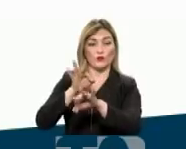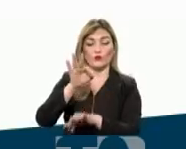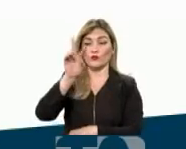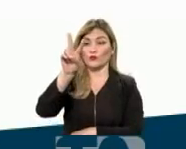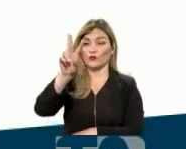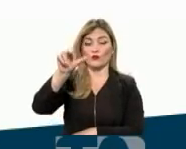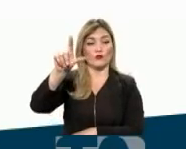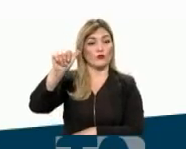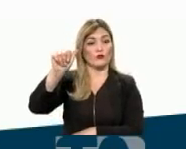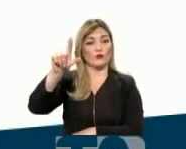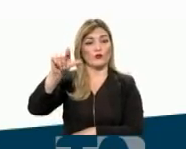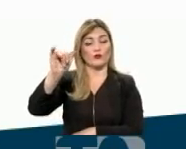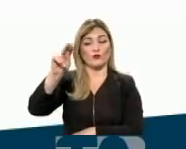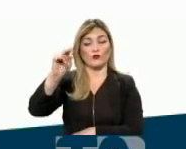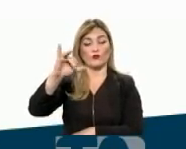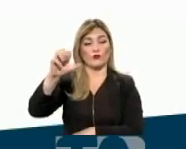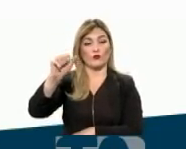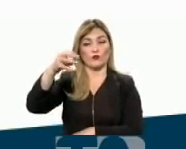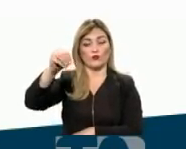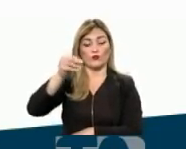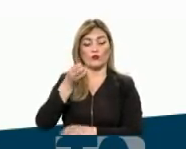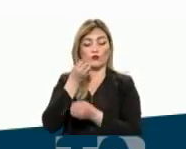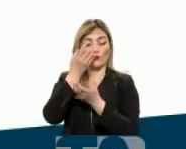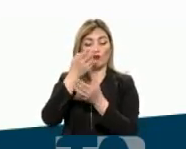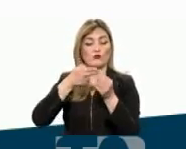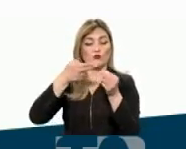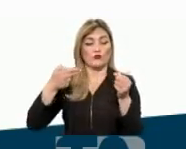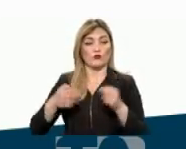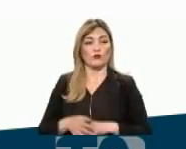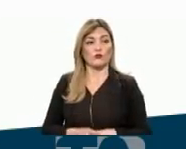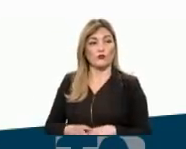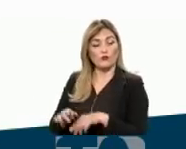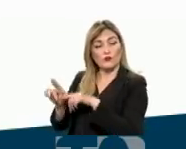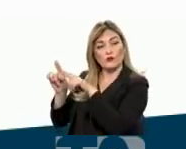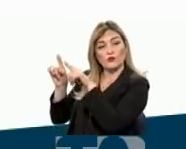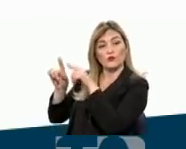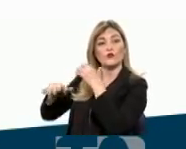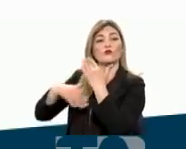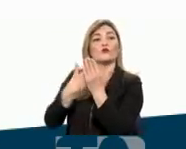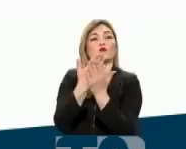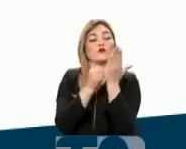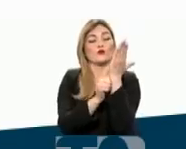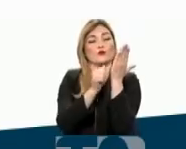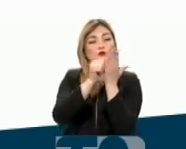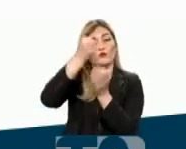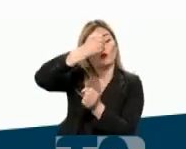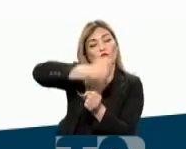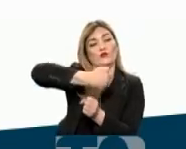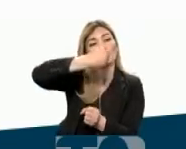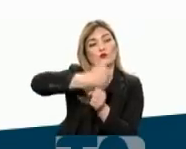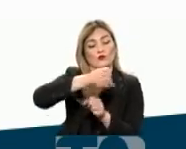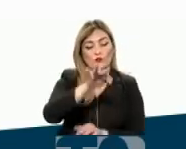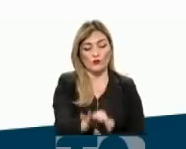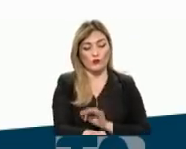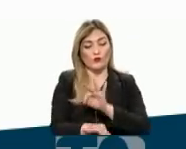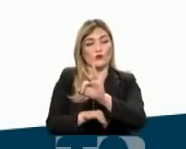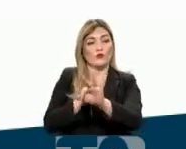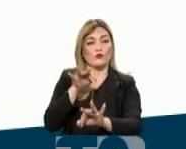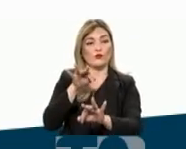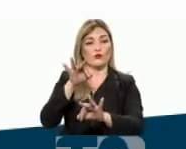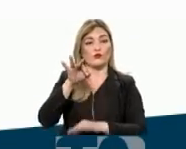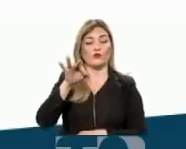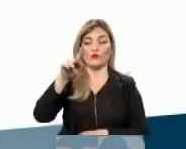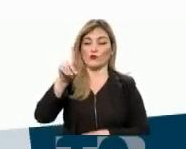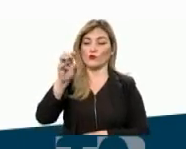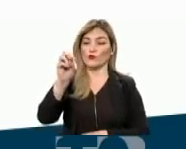José Valencia, que anunció su renuncia este miércoles. Andrés Hitch es el nuevo ministro de Trabajo, en reemplazo de Luis